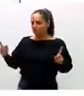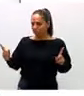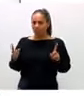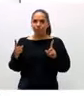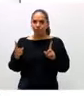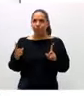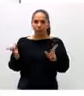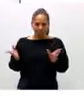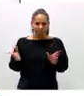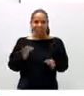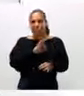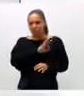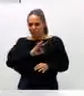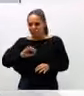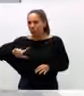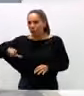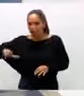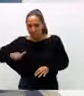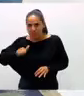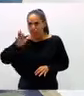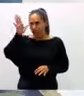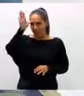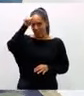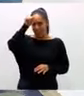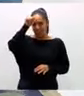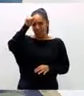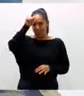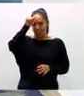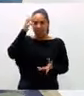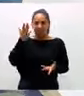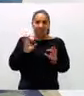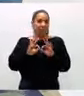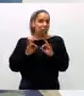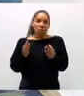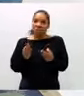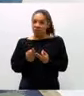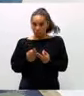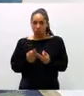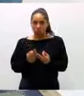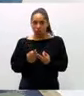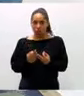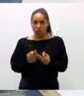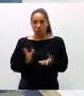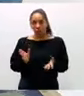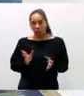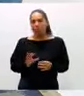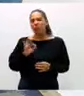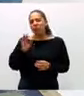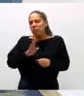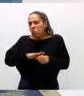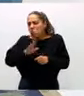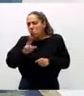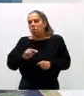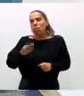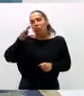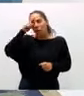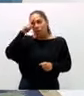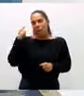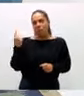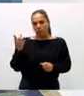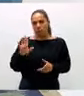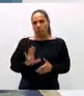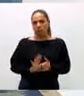acuerdo. Esta es, digamos, la parte más técnica del manejo y resolución de conflictos a través de la